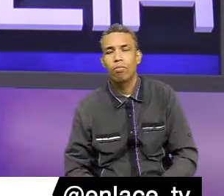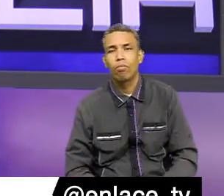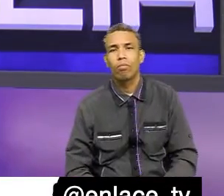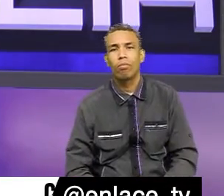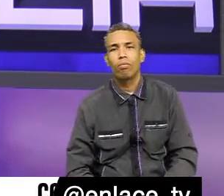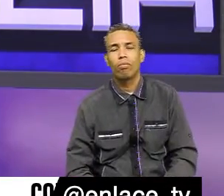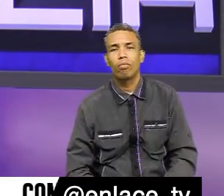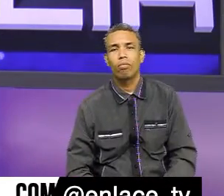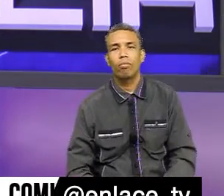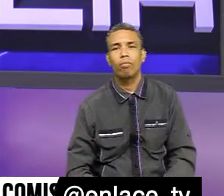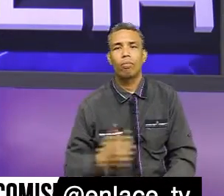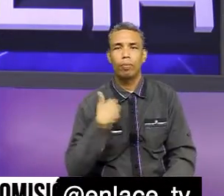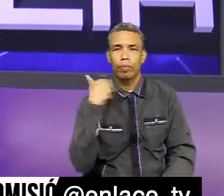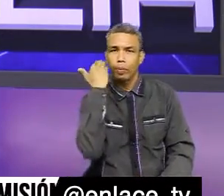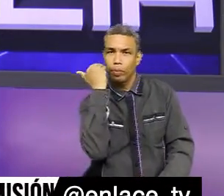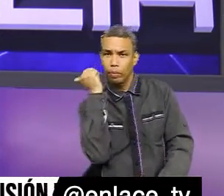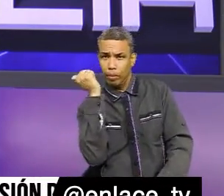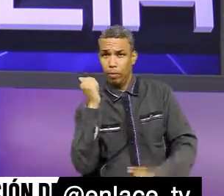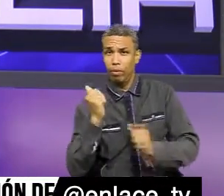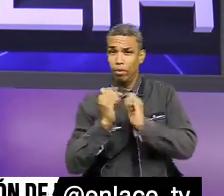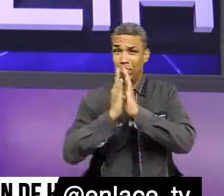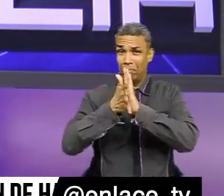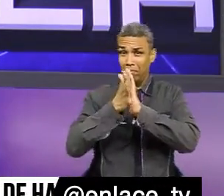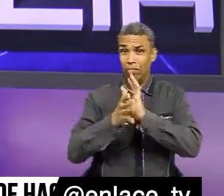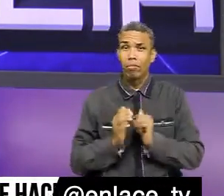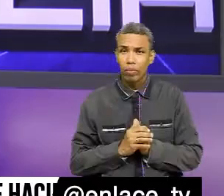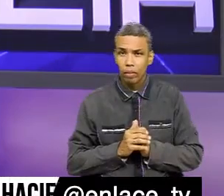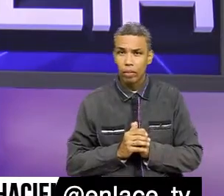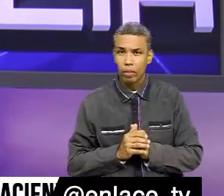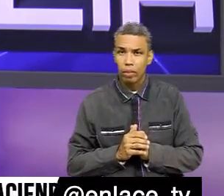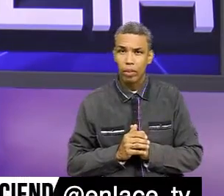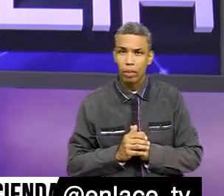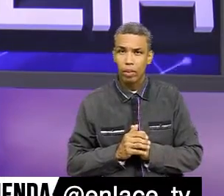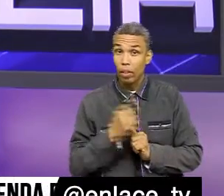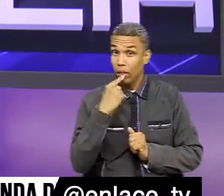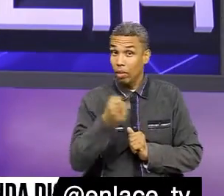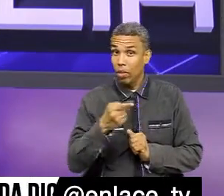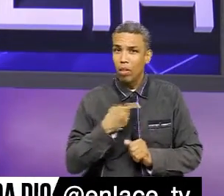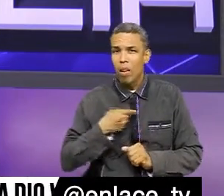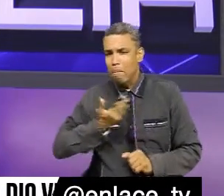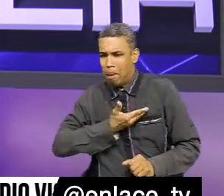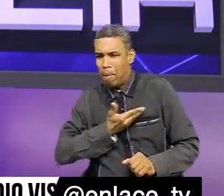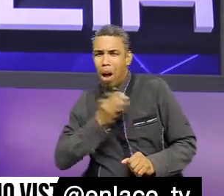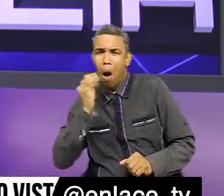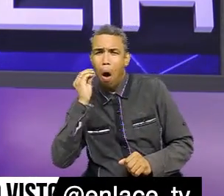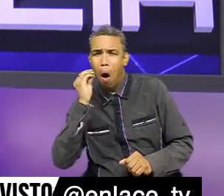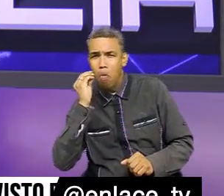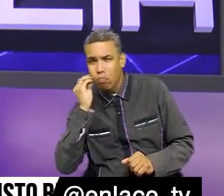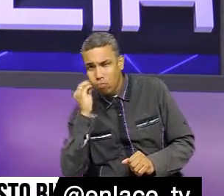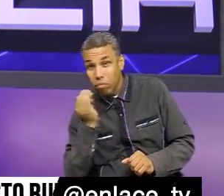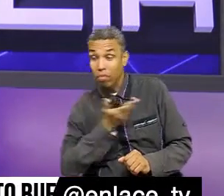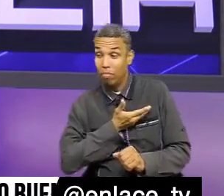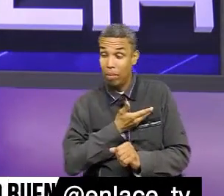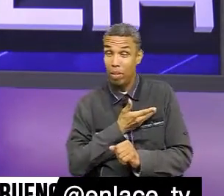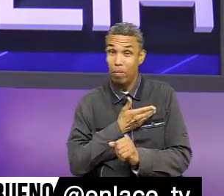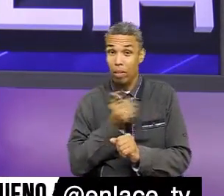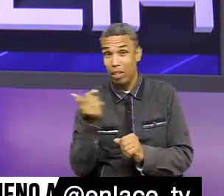Una mujer denuncia que un taxista le hurtó a su señora madre el restante de una carrera de taxi en hechos ocurridos durante el pasado fin de